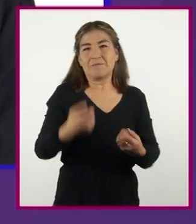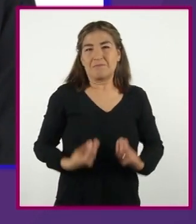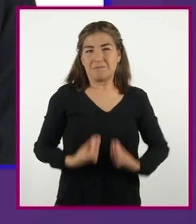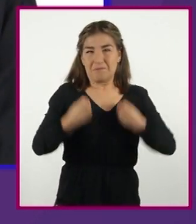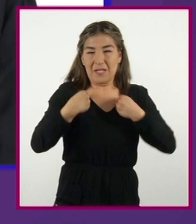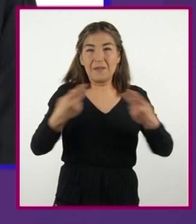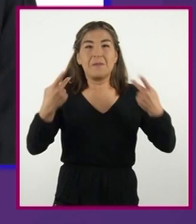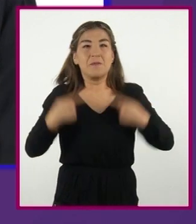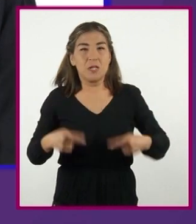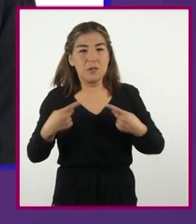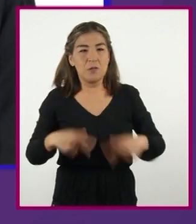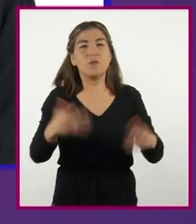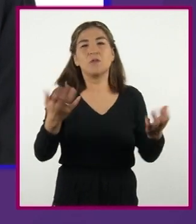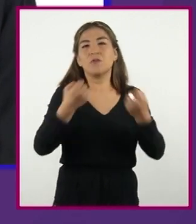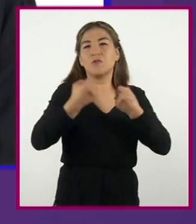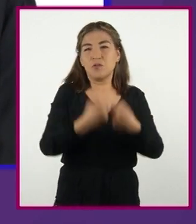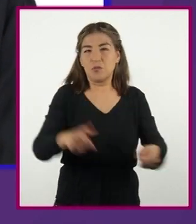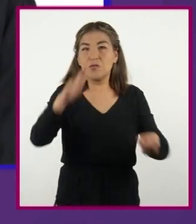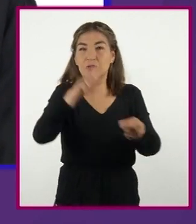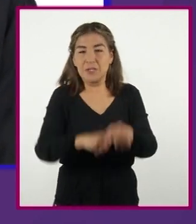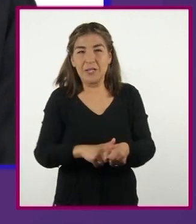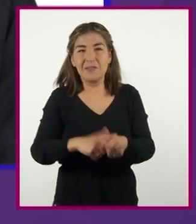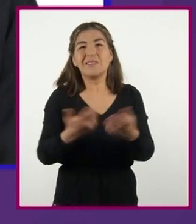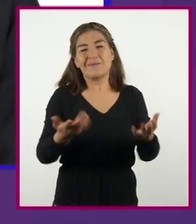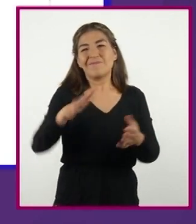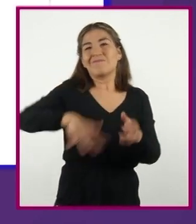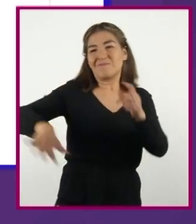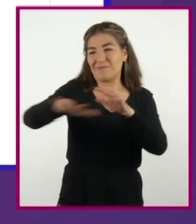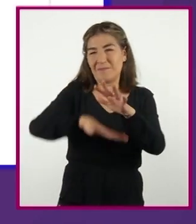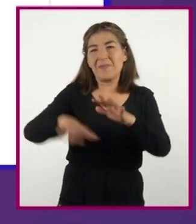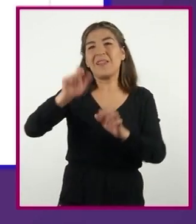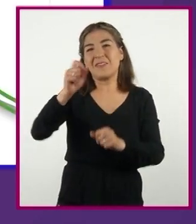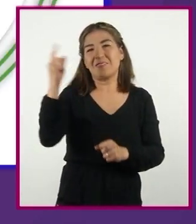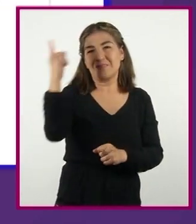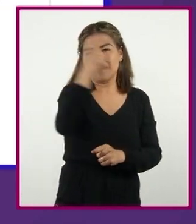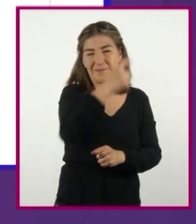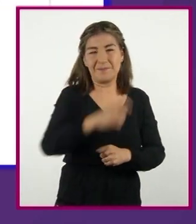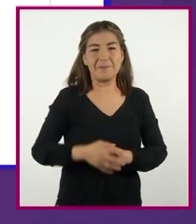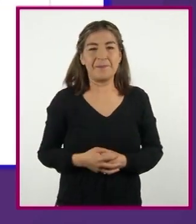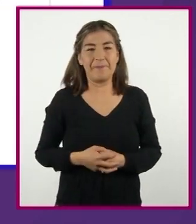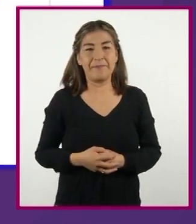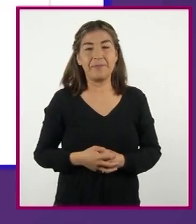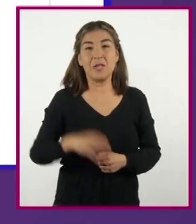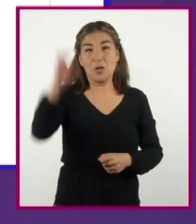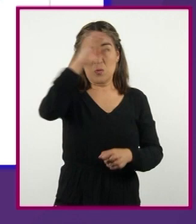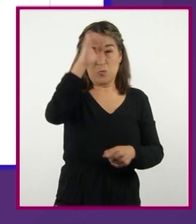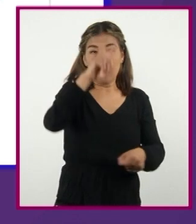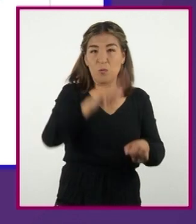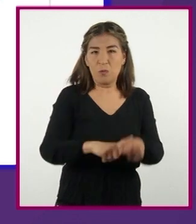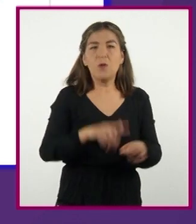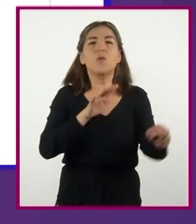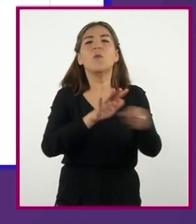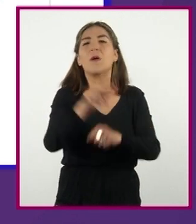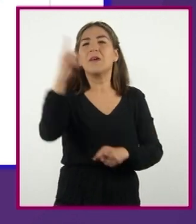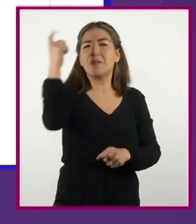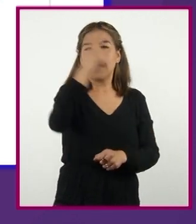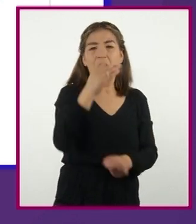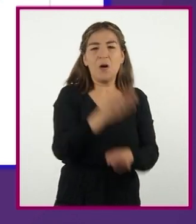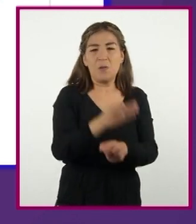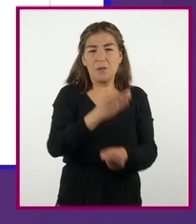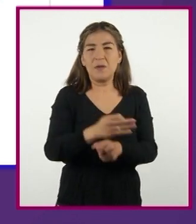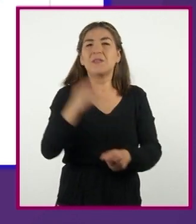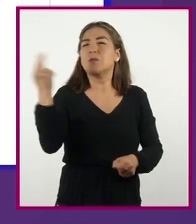los enormes sectores sociales desfavorecidos. En el aspecto cultural, uno de los retos actuales